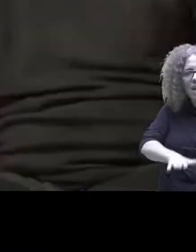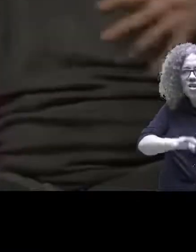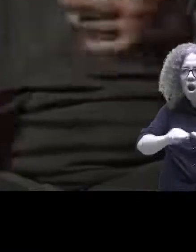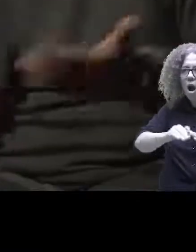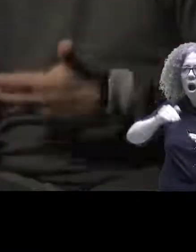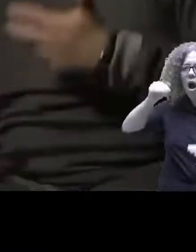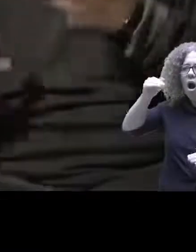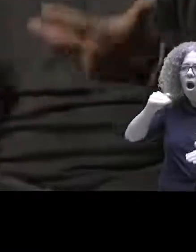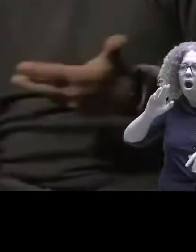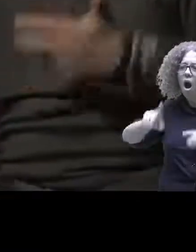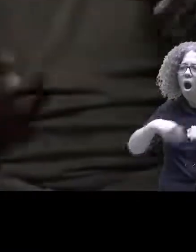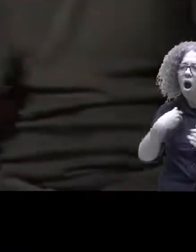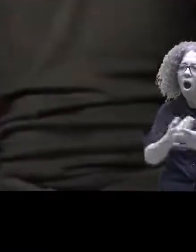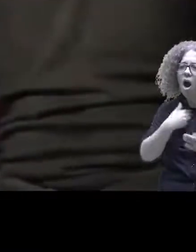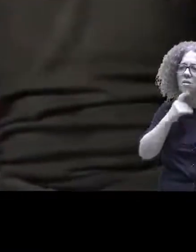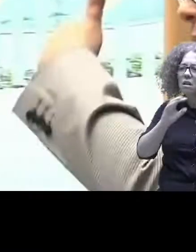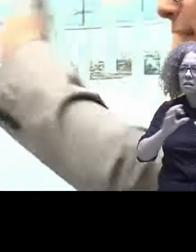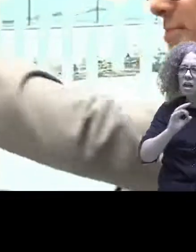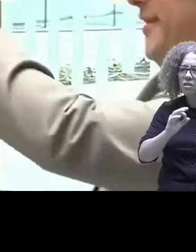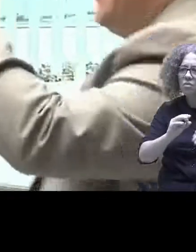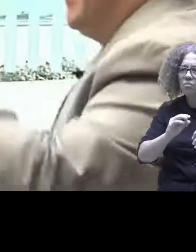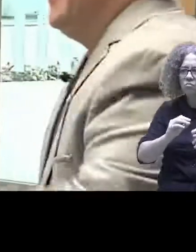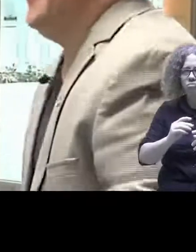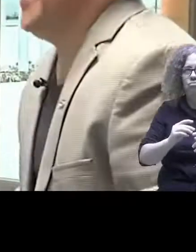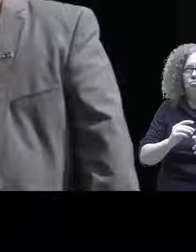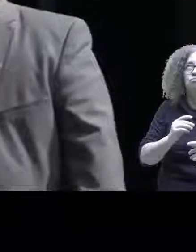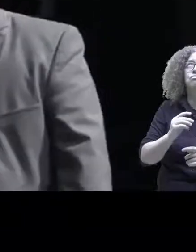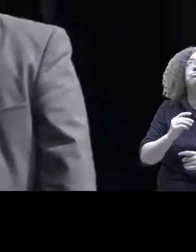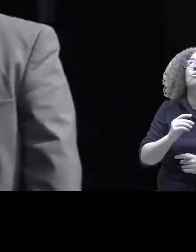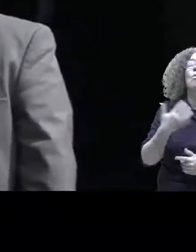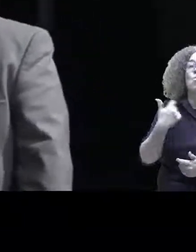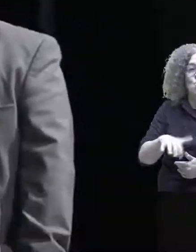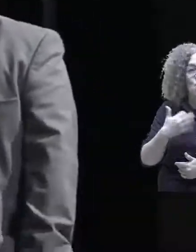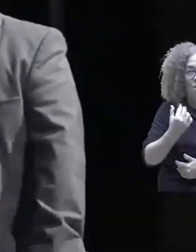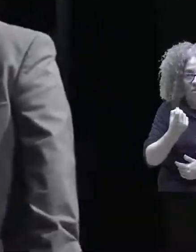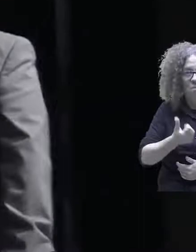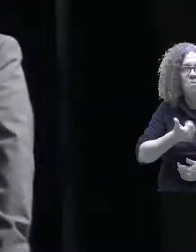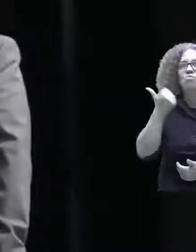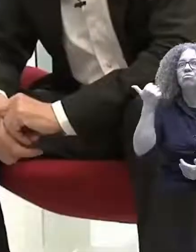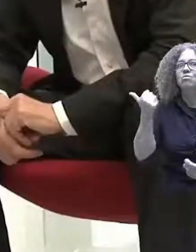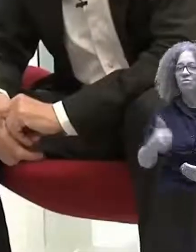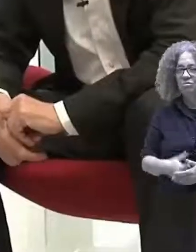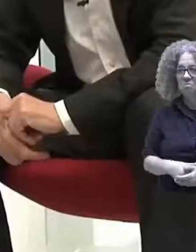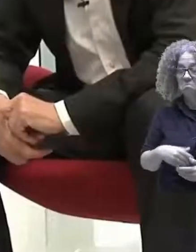hasta la sombra puede decir, va un enorme techo.